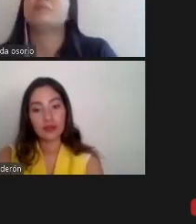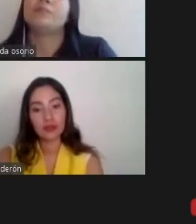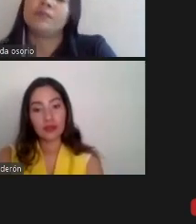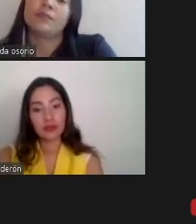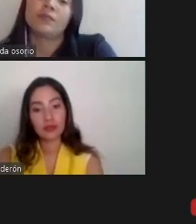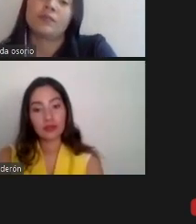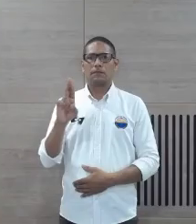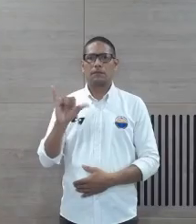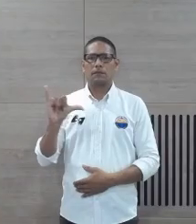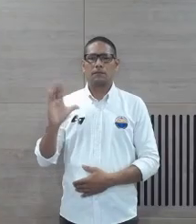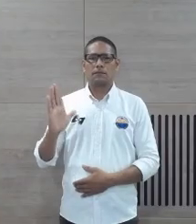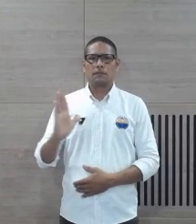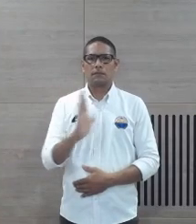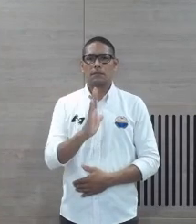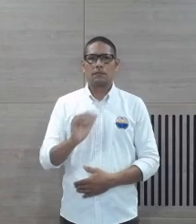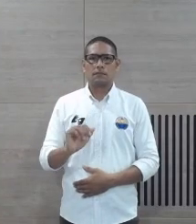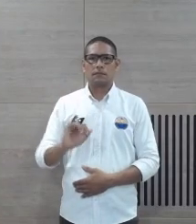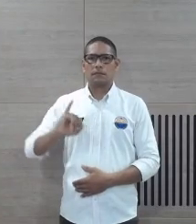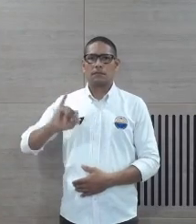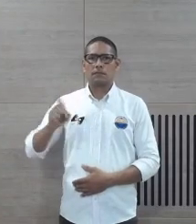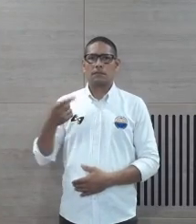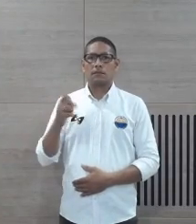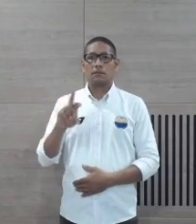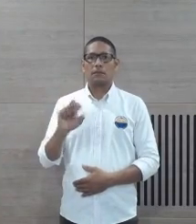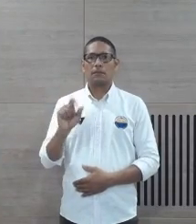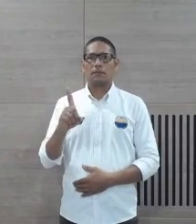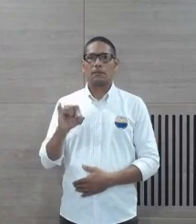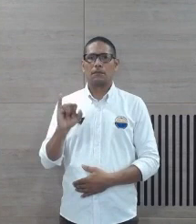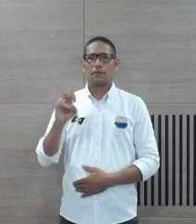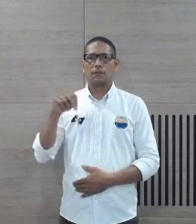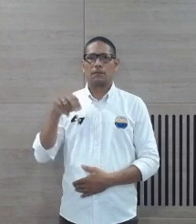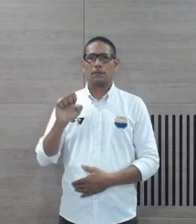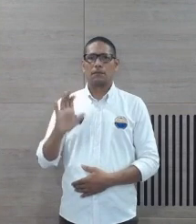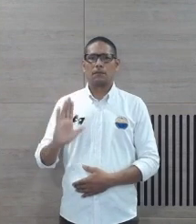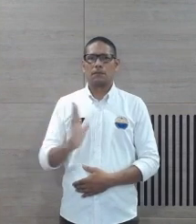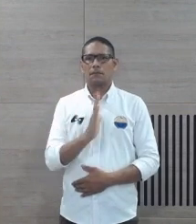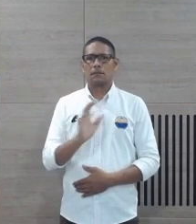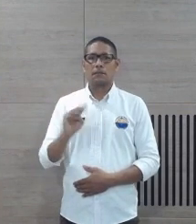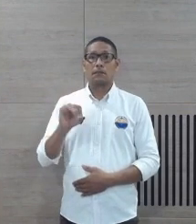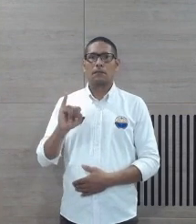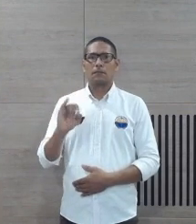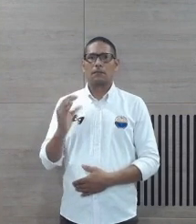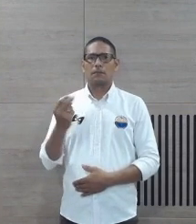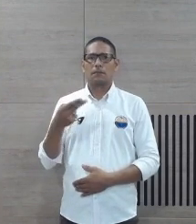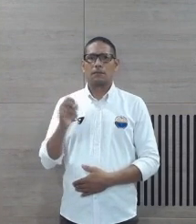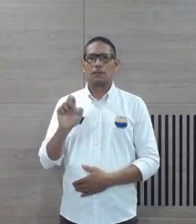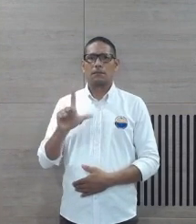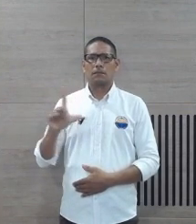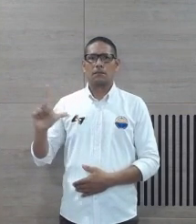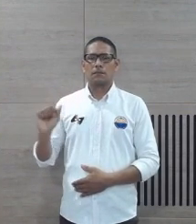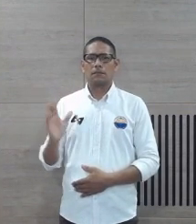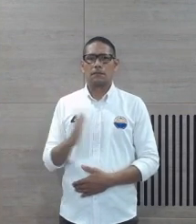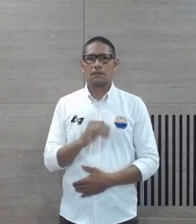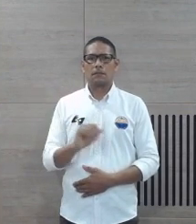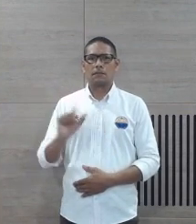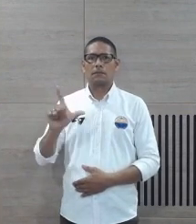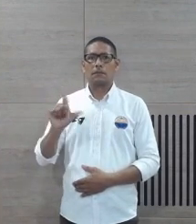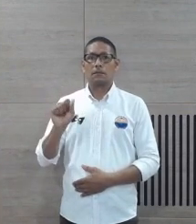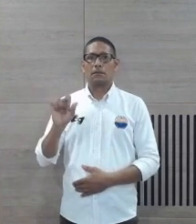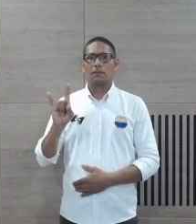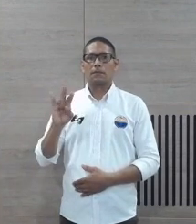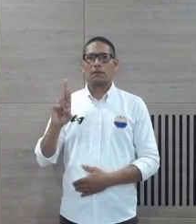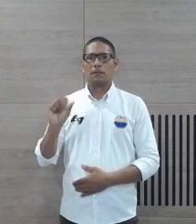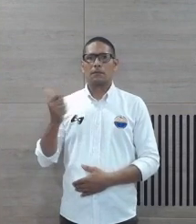de Jesús Güete Vizcaíno. Michelle Muñoz Beleño. Laura Marcela Riceinte Fontanilla. Angie